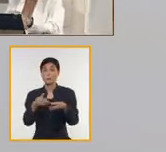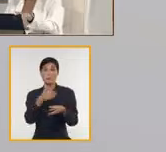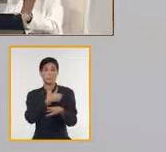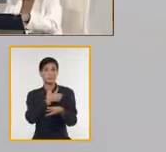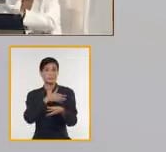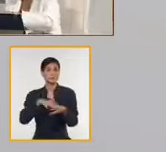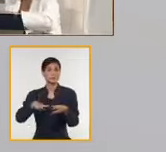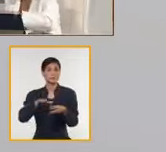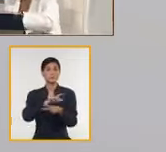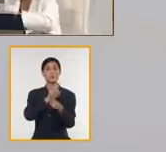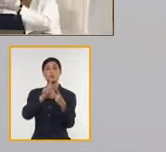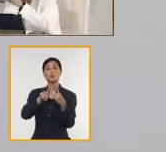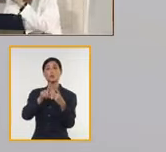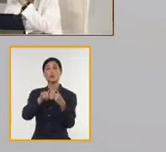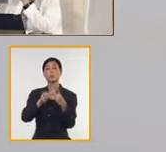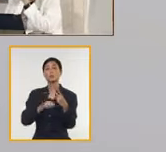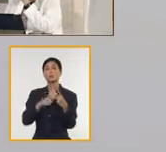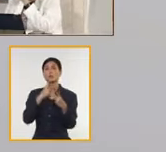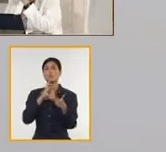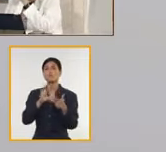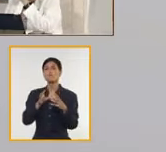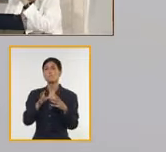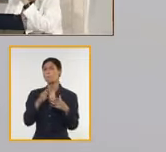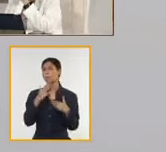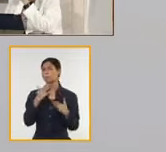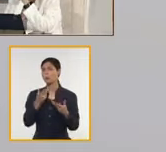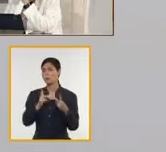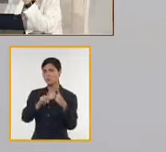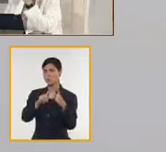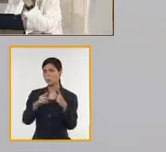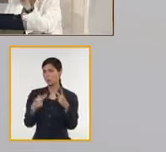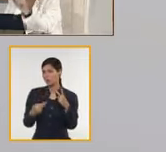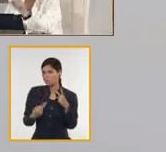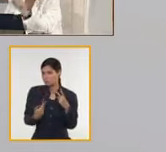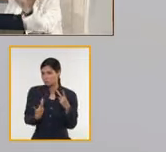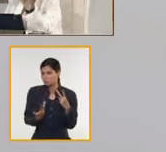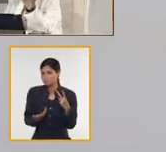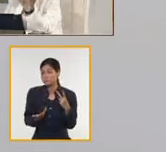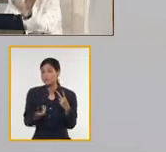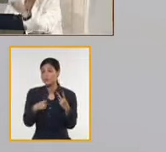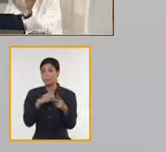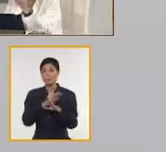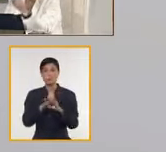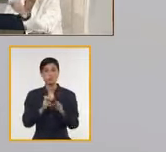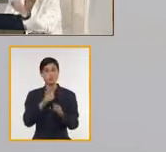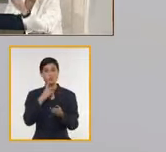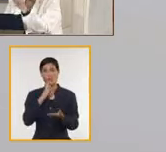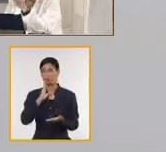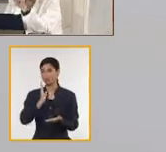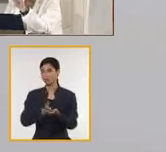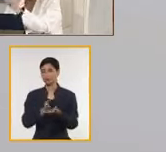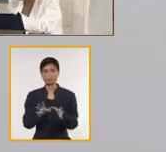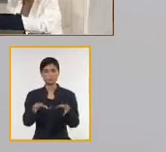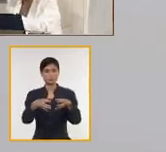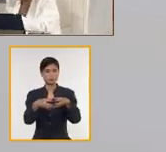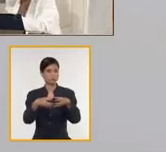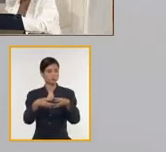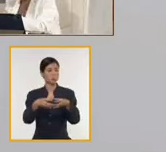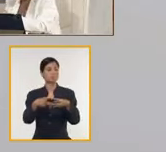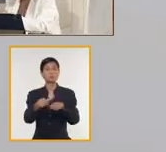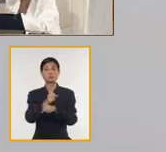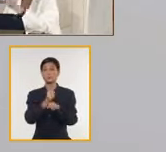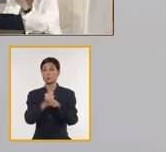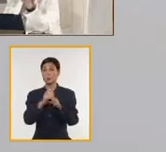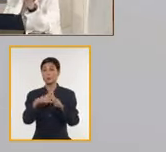un nivel táctico que tiene ya que ver con el campo de batalla y el uso de elementos